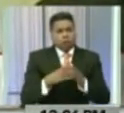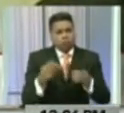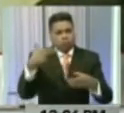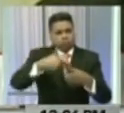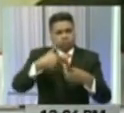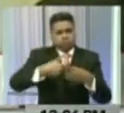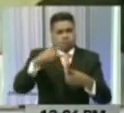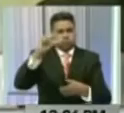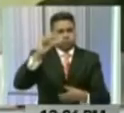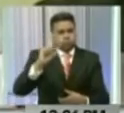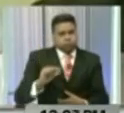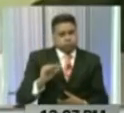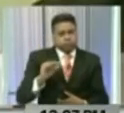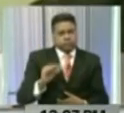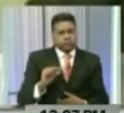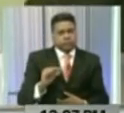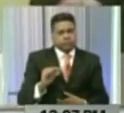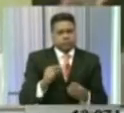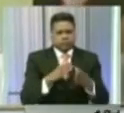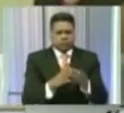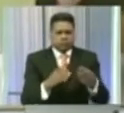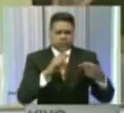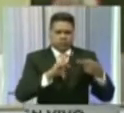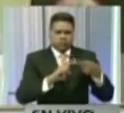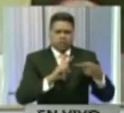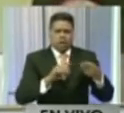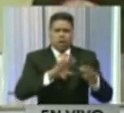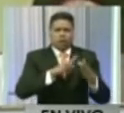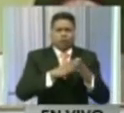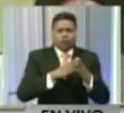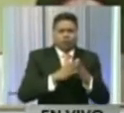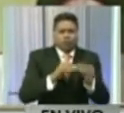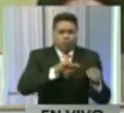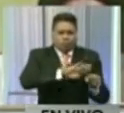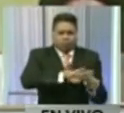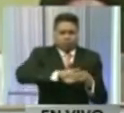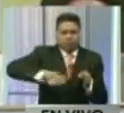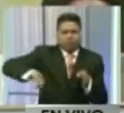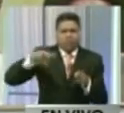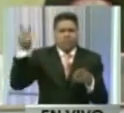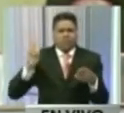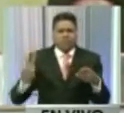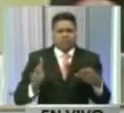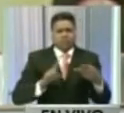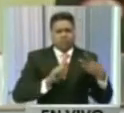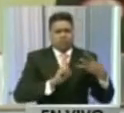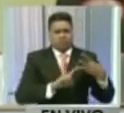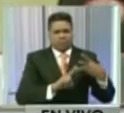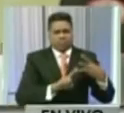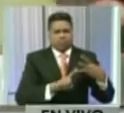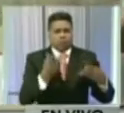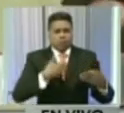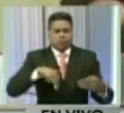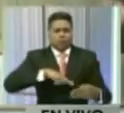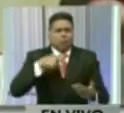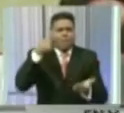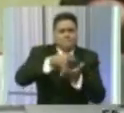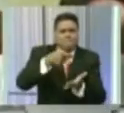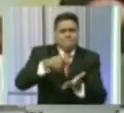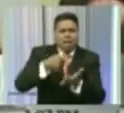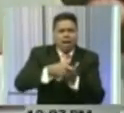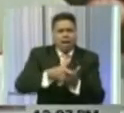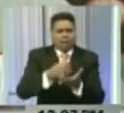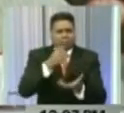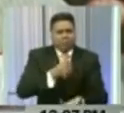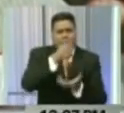petróleo, el aislamiento financiero a nuestro país. Nosotros no hemos dejado de pagar la deuda. Hemos sido